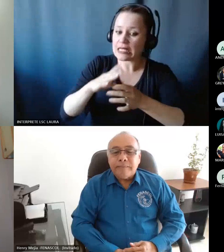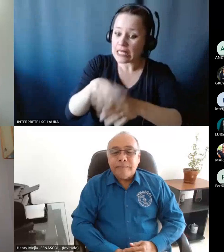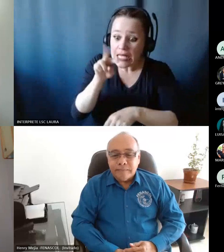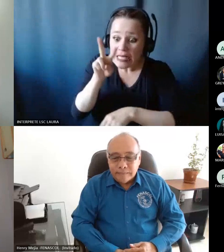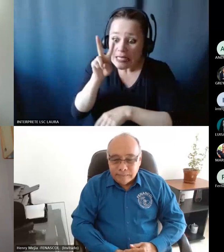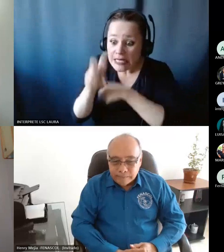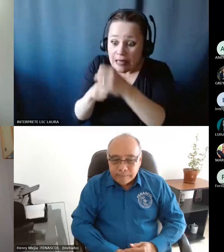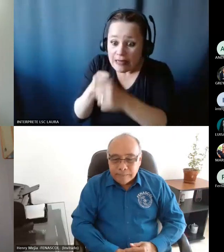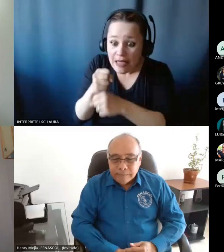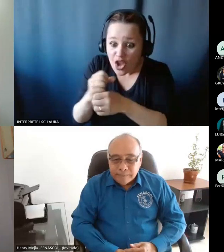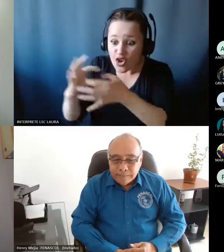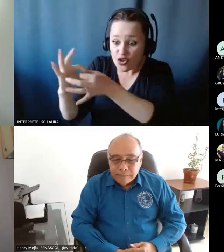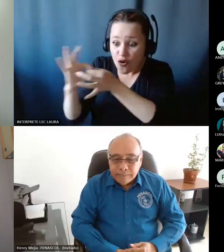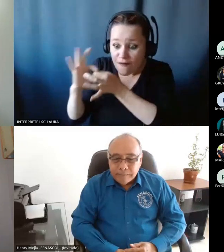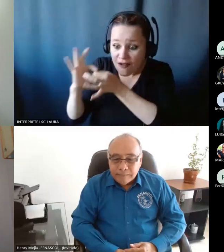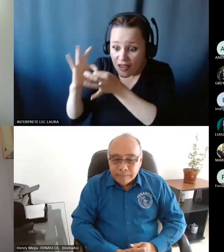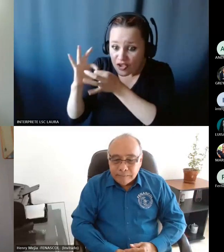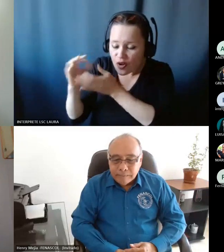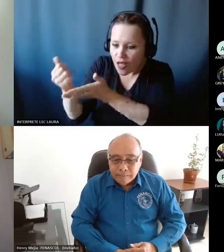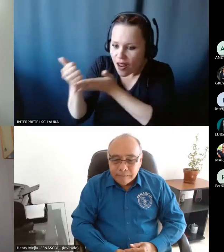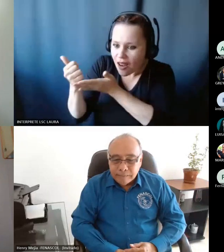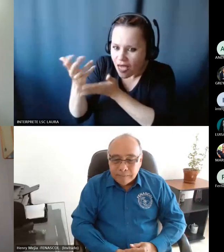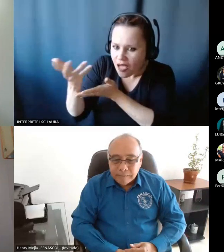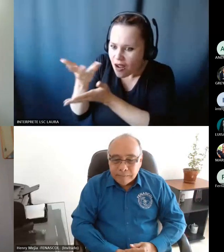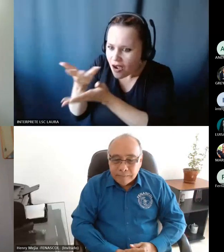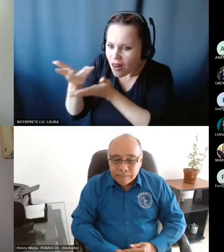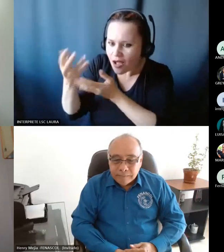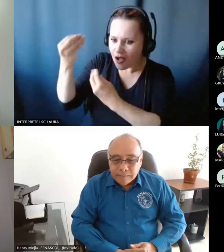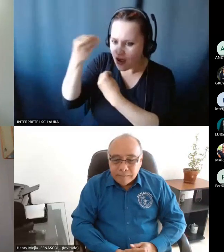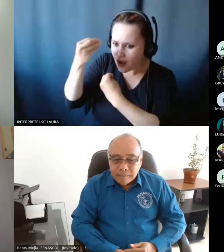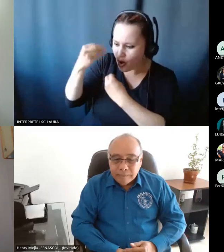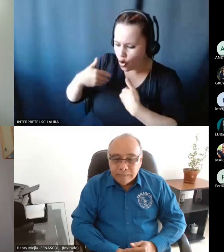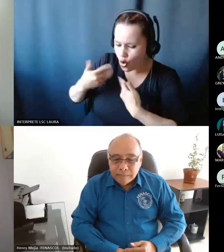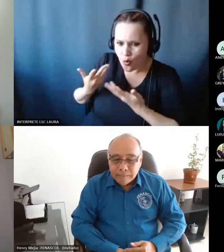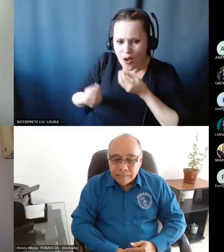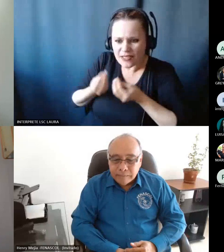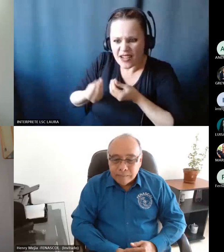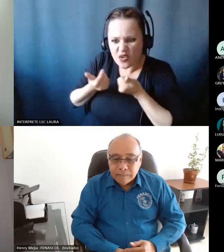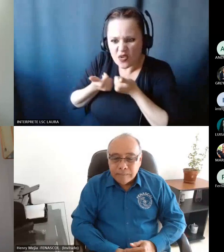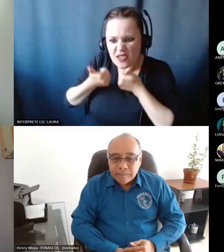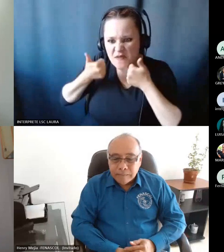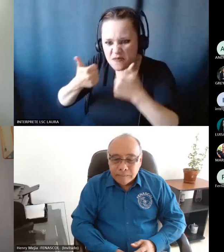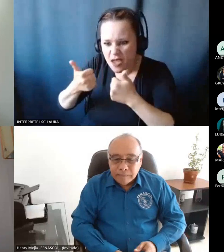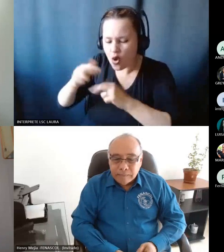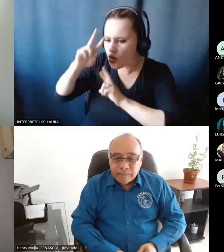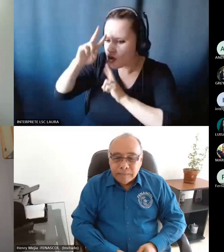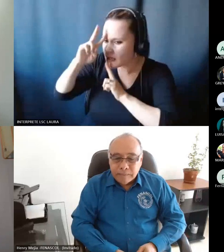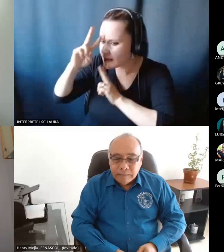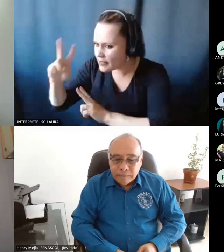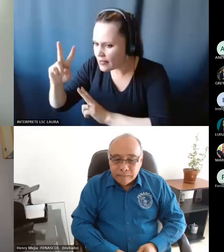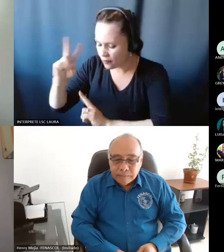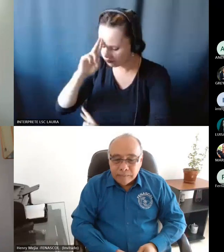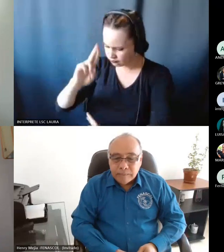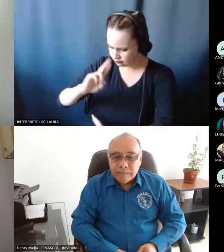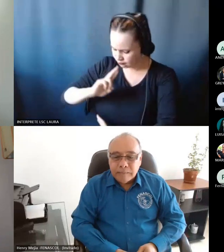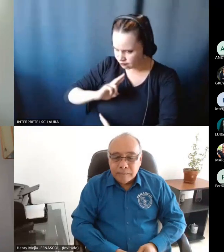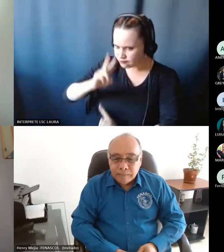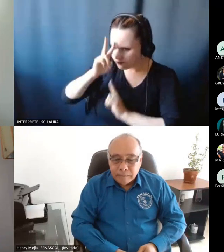aprendiendo el Cómo hacer las cosas bien Cómo mejorar Cómo ser respetuosos Cómo tener un compromiso